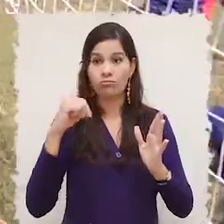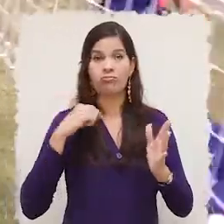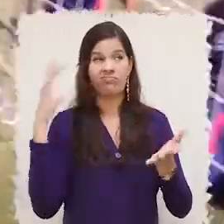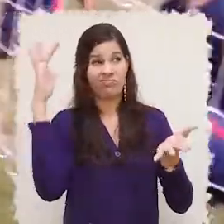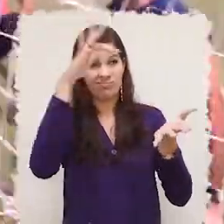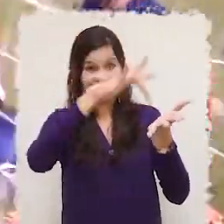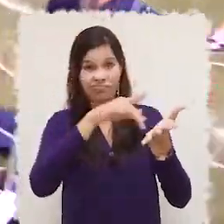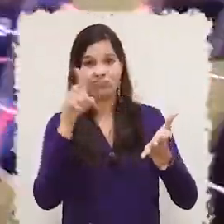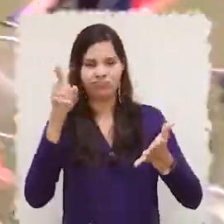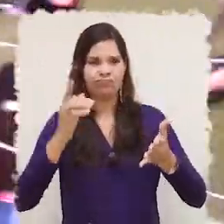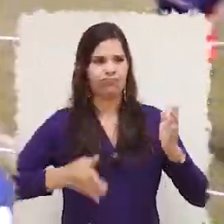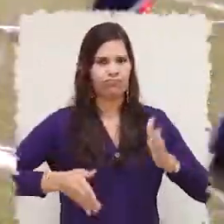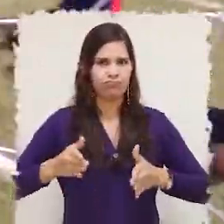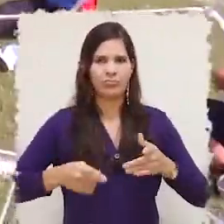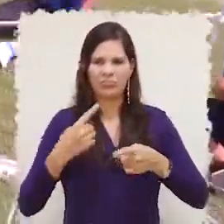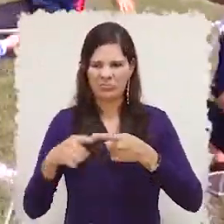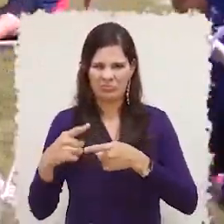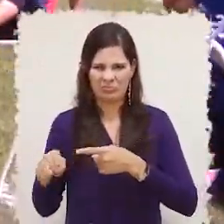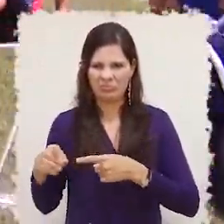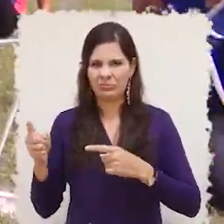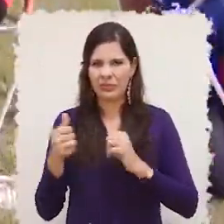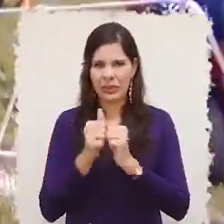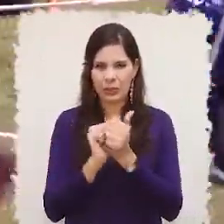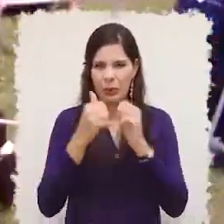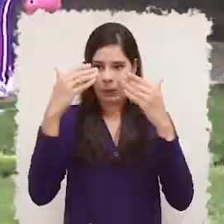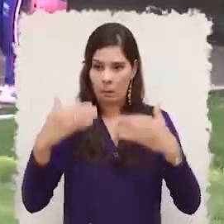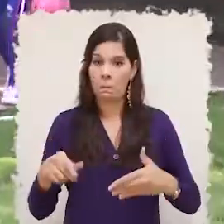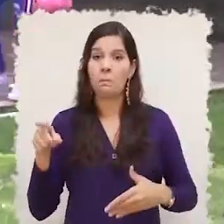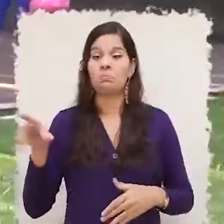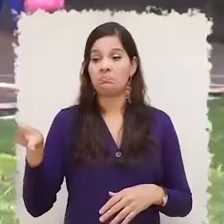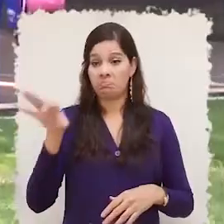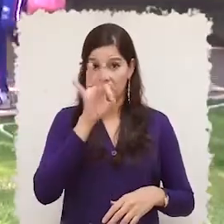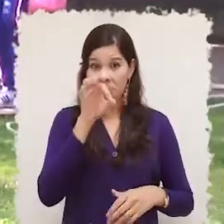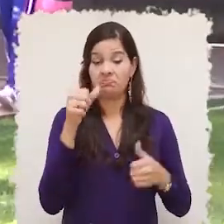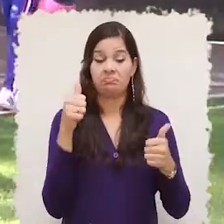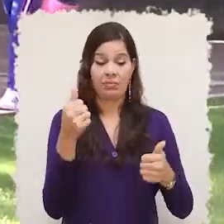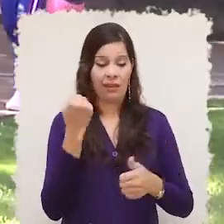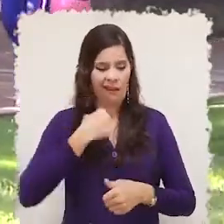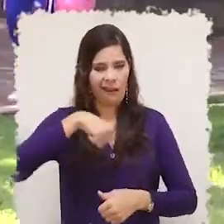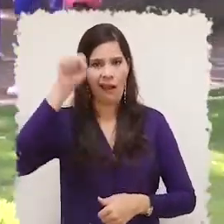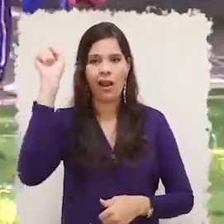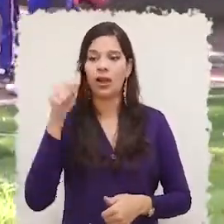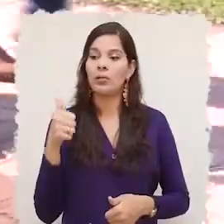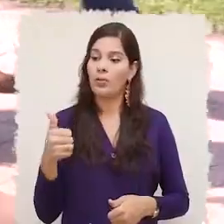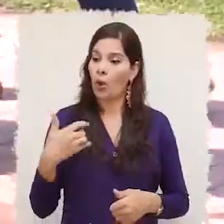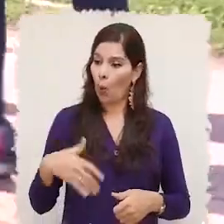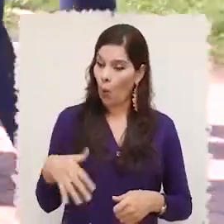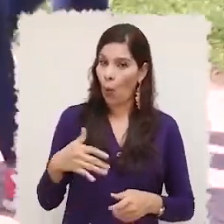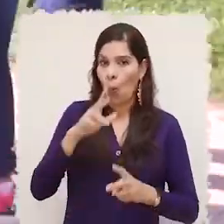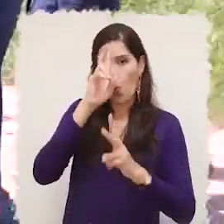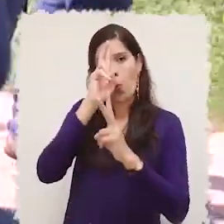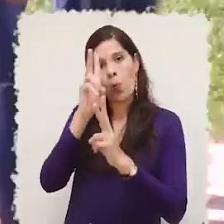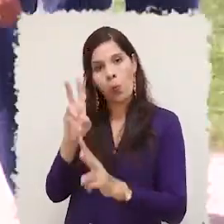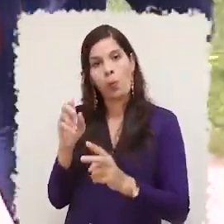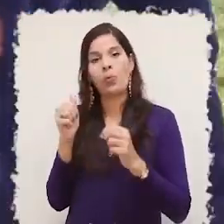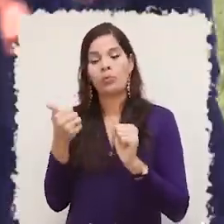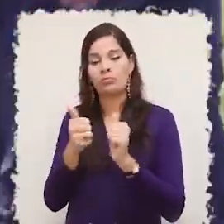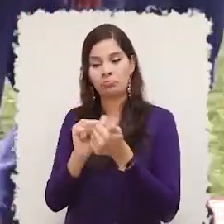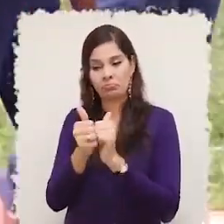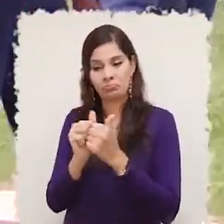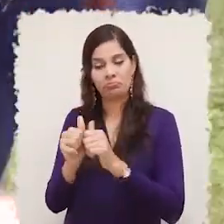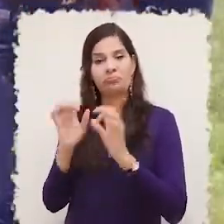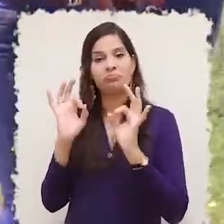con los asistentes sus experiencias de vida y cómo, siendo discapacitados físicos, han podido sobresalir en el